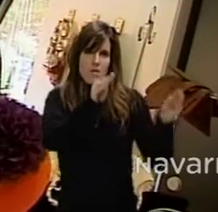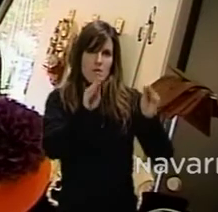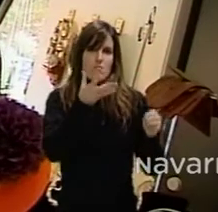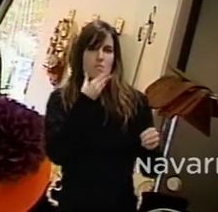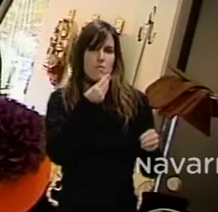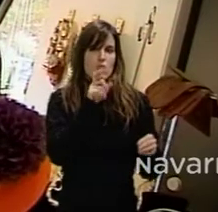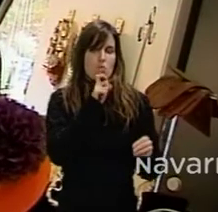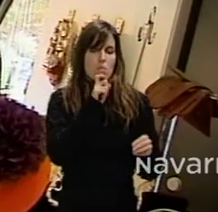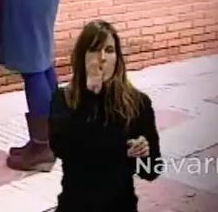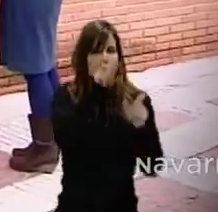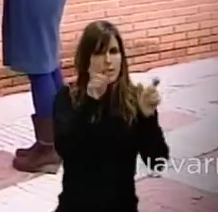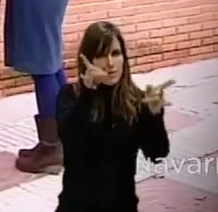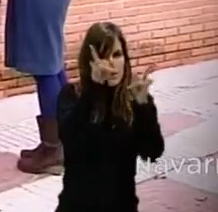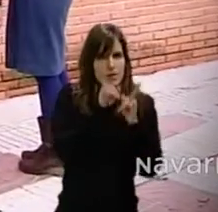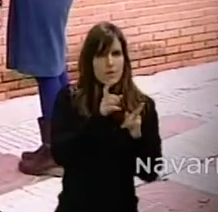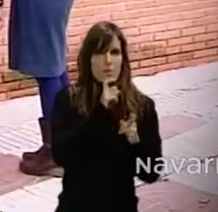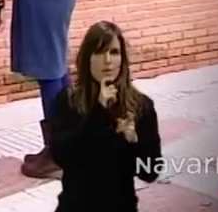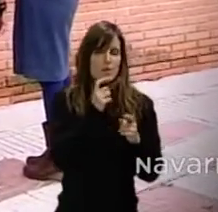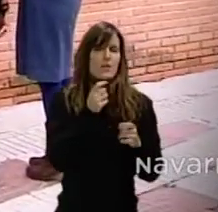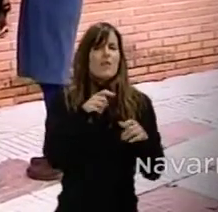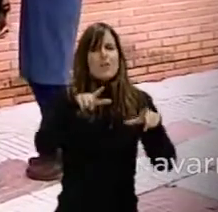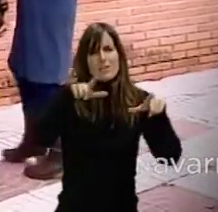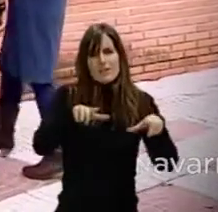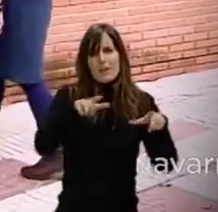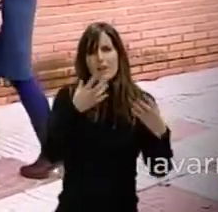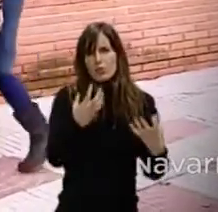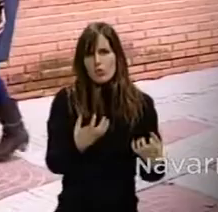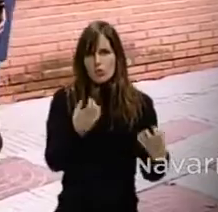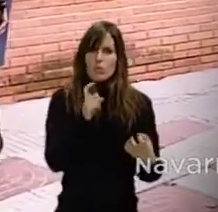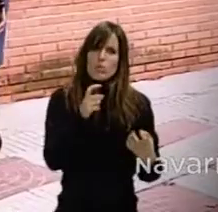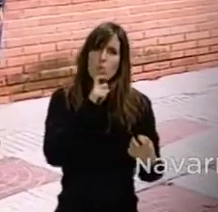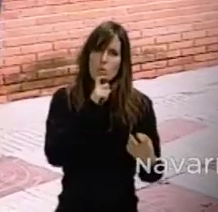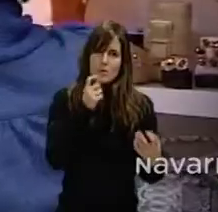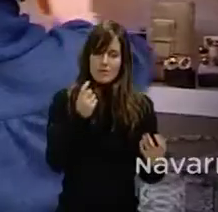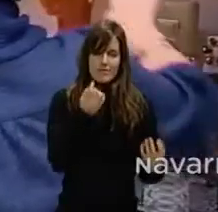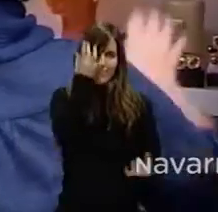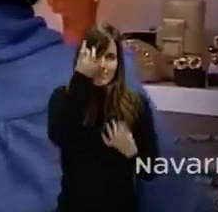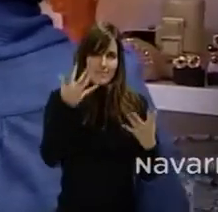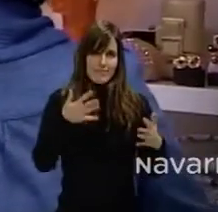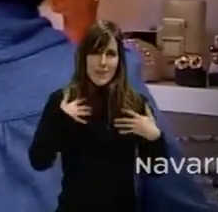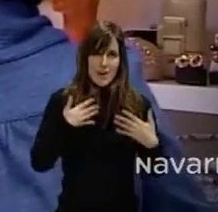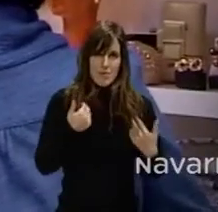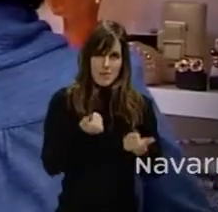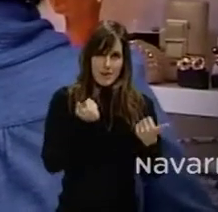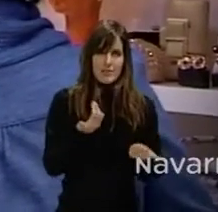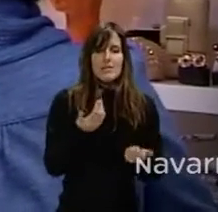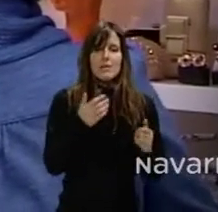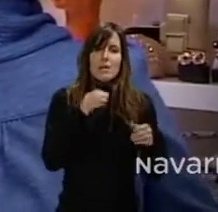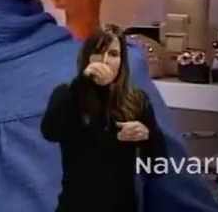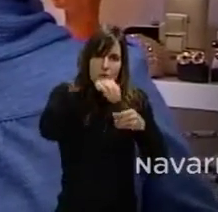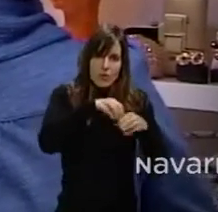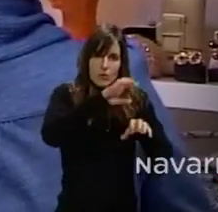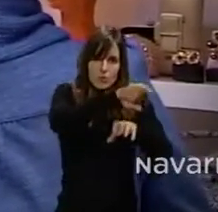de cómo animar la tienda tanto en lo que es el interior como el exterior y luego temas